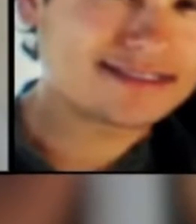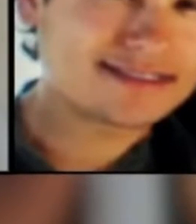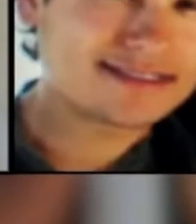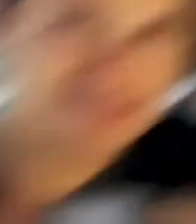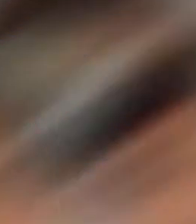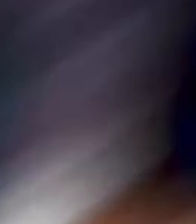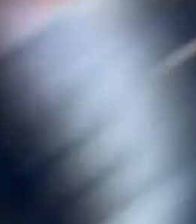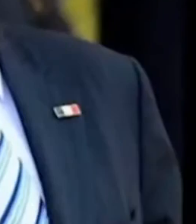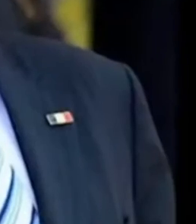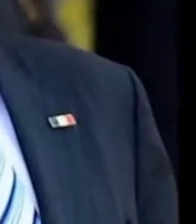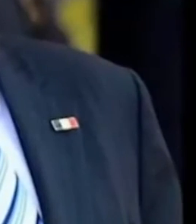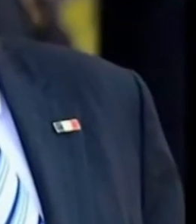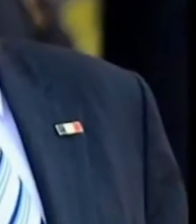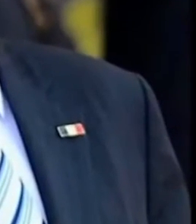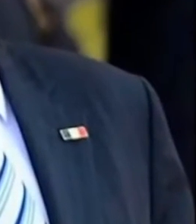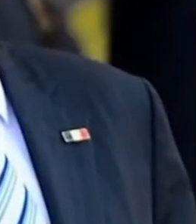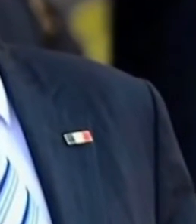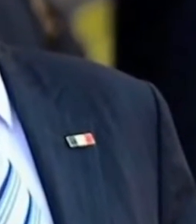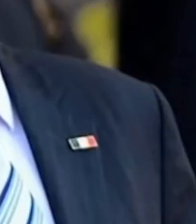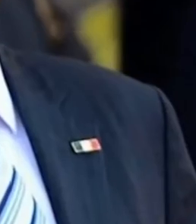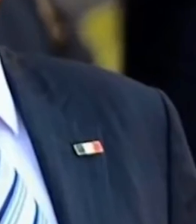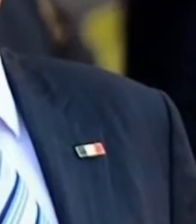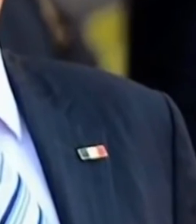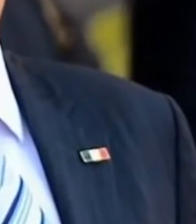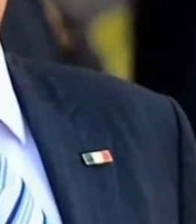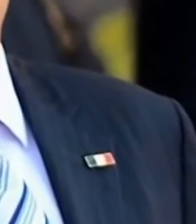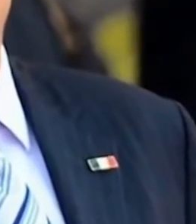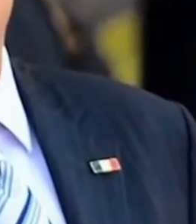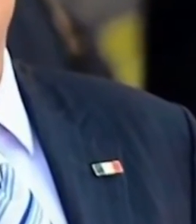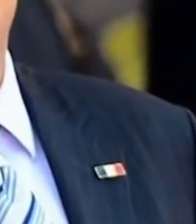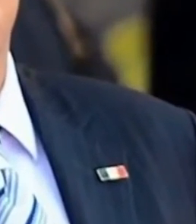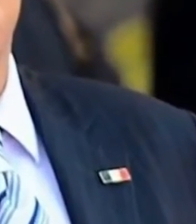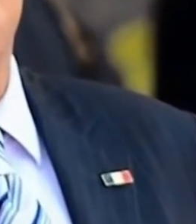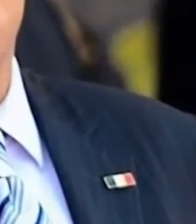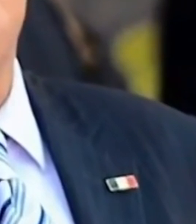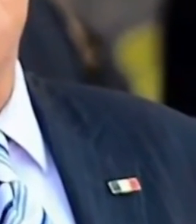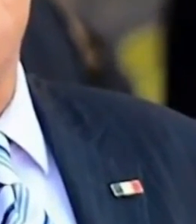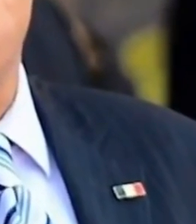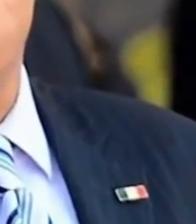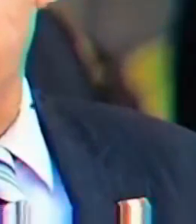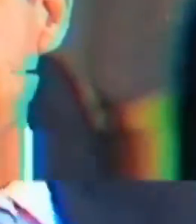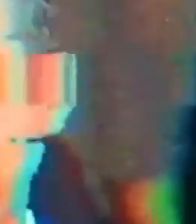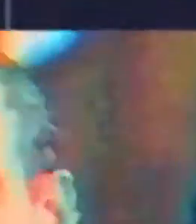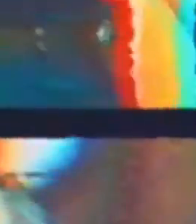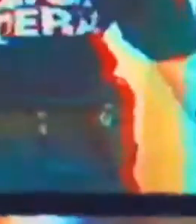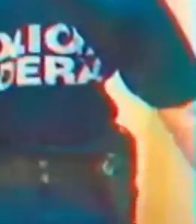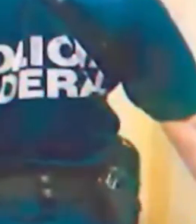Además, Venegas le comentó que García Luna estaba de su lado y que le habían pagado $8 millones